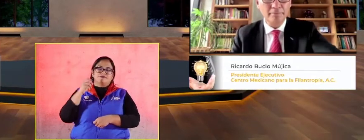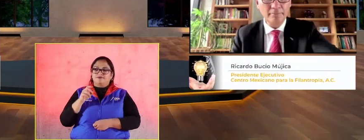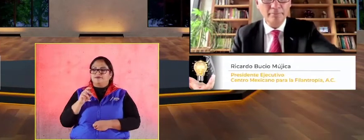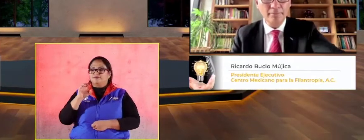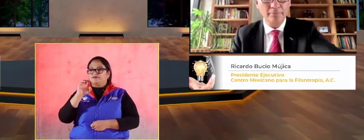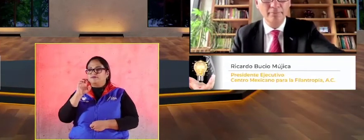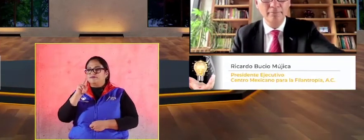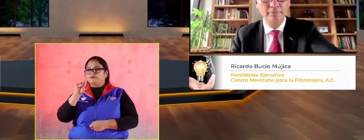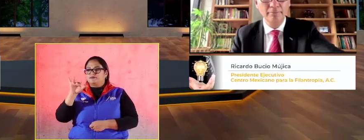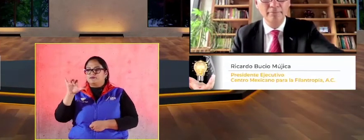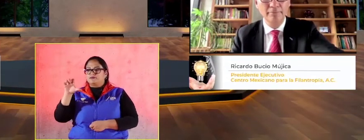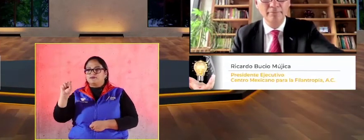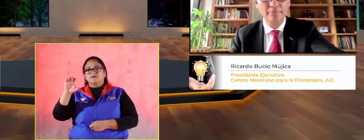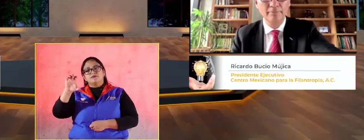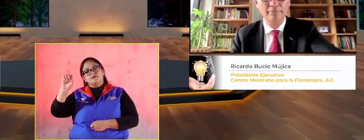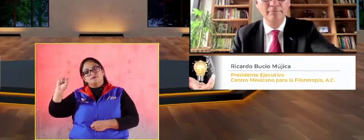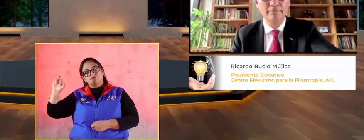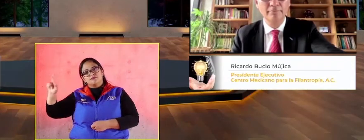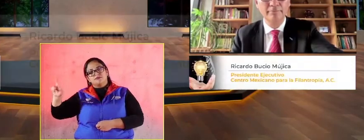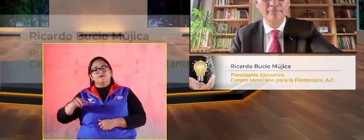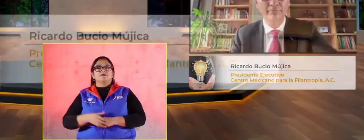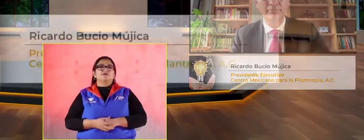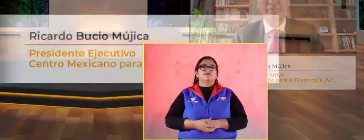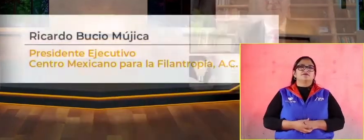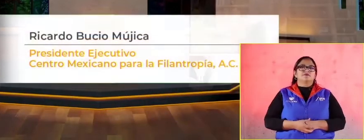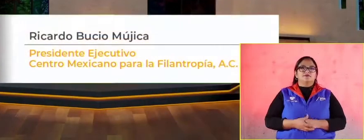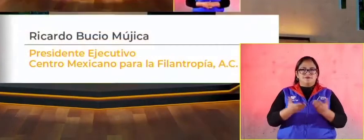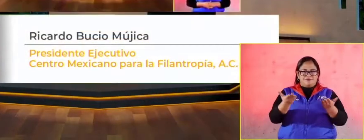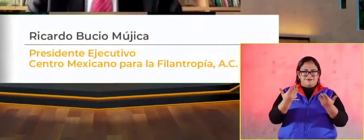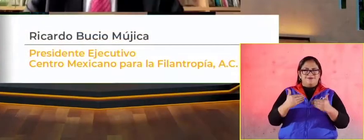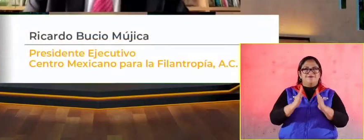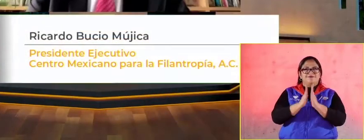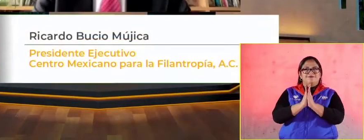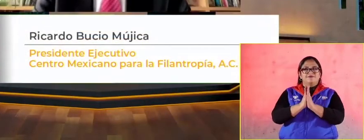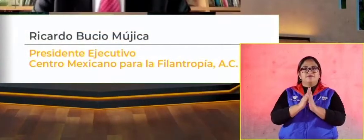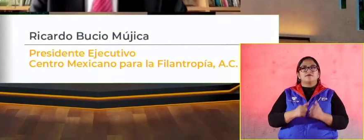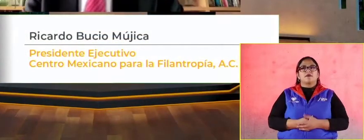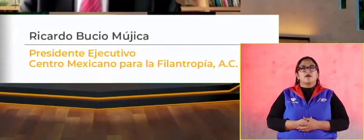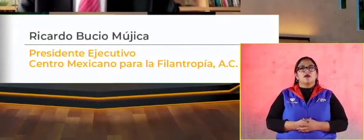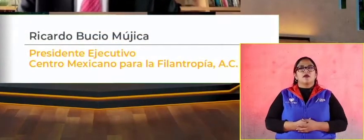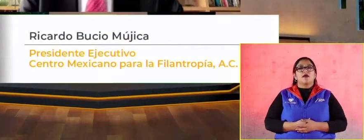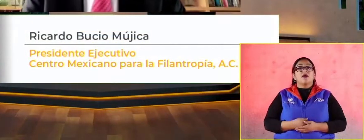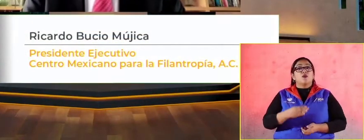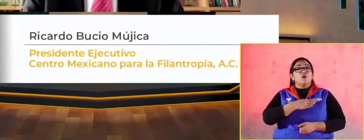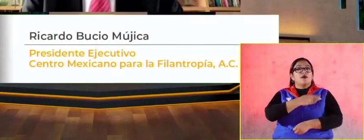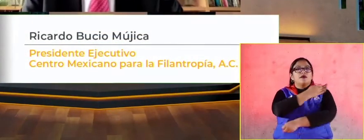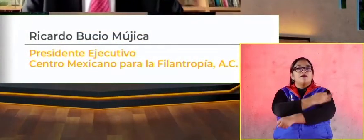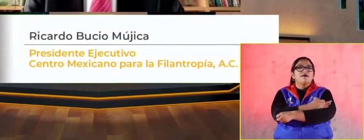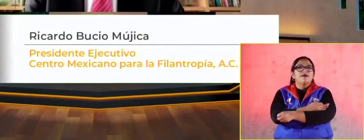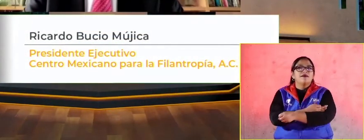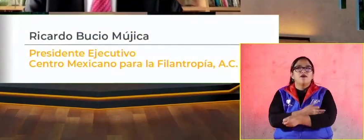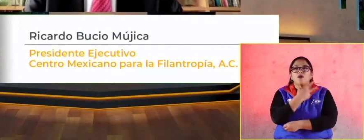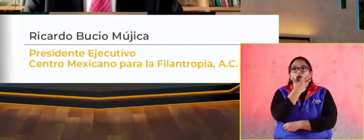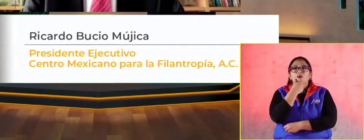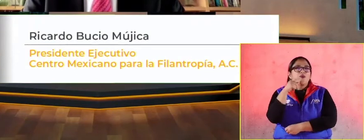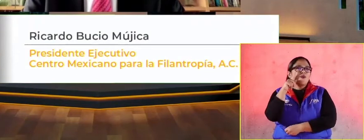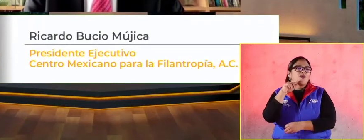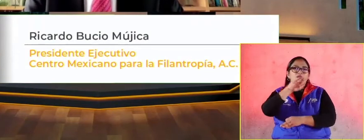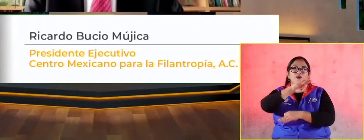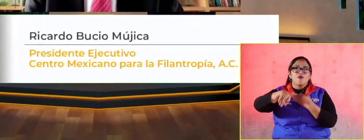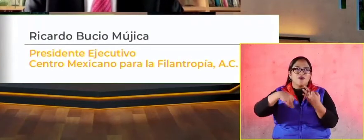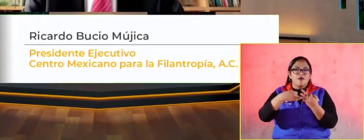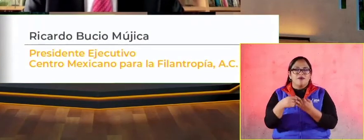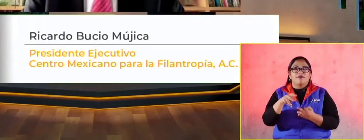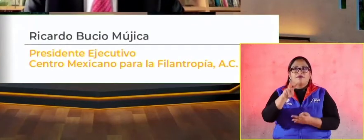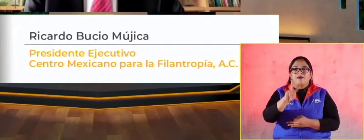Pymes Socialmente Responsables. Adelante, Ricardo. Muchas gracias. Muy buena tarde a todas y todos. Yo creo que el cierre